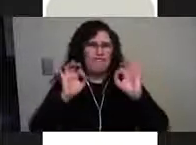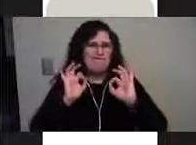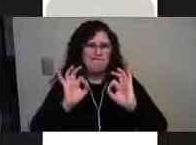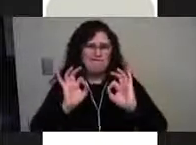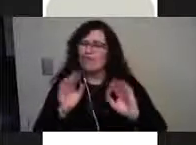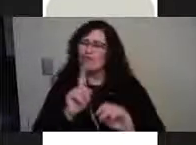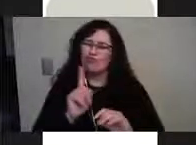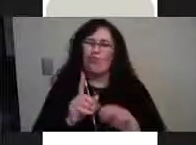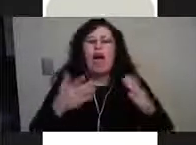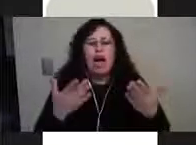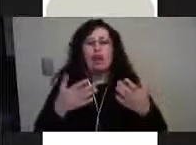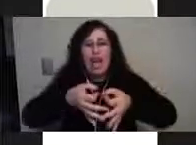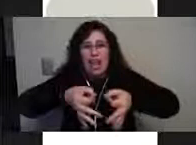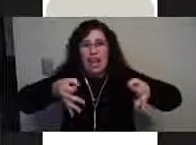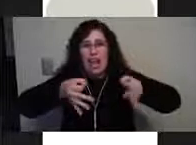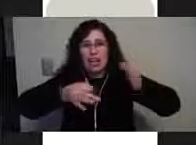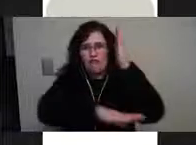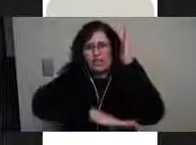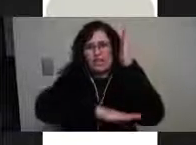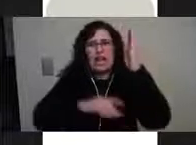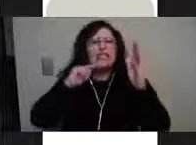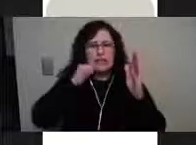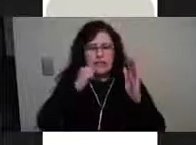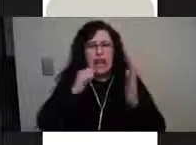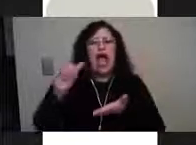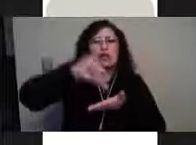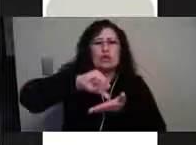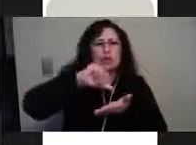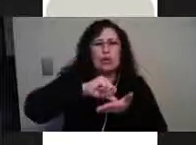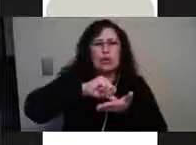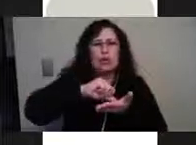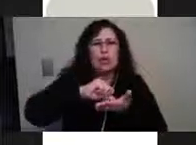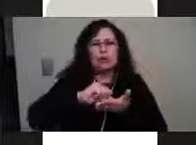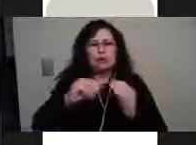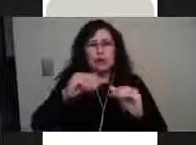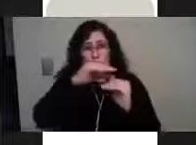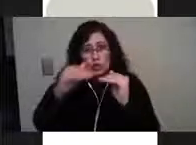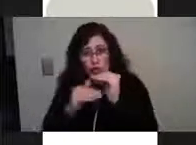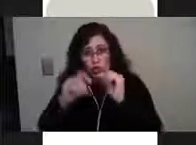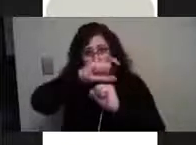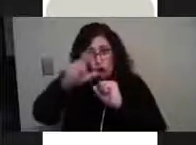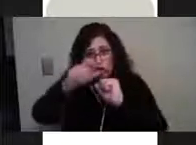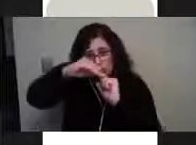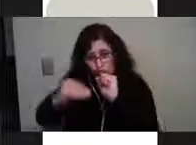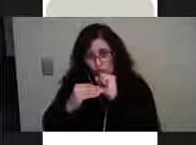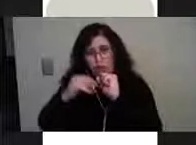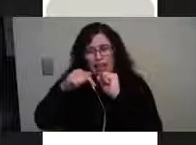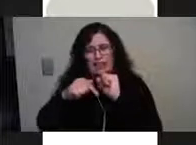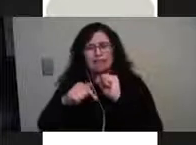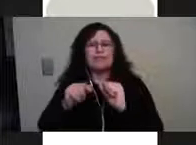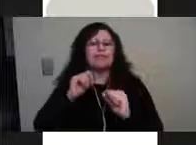un estado o núcleos que se desarrollaron de forma subcortical, ¿ya? Y que son el tránsito